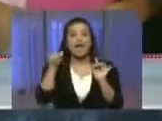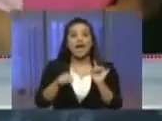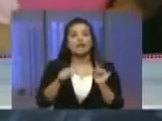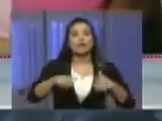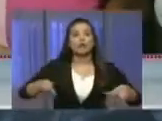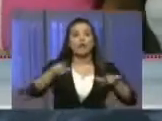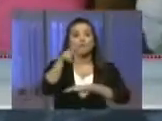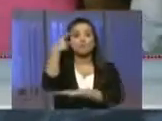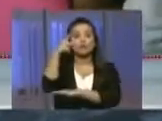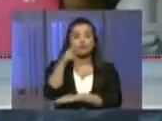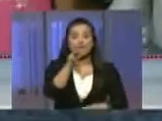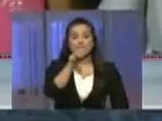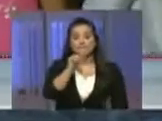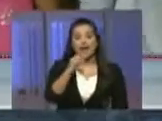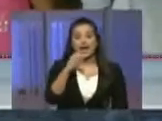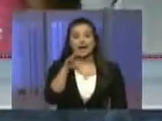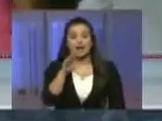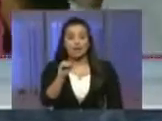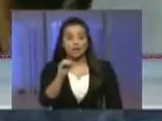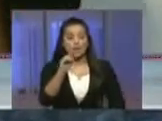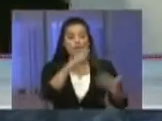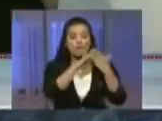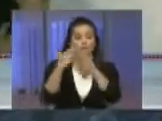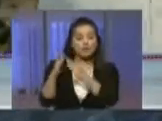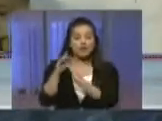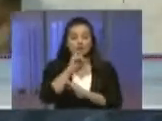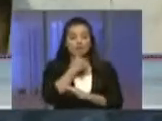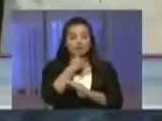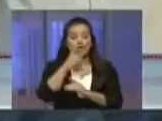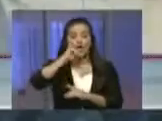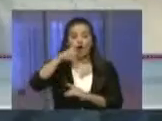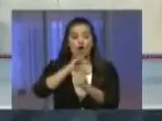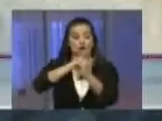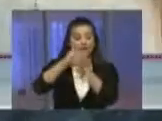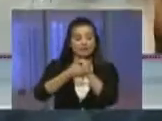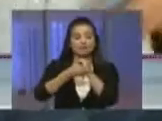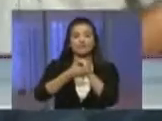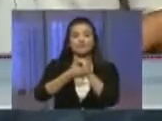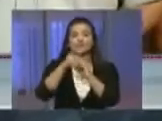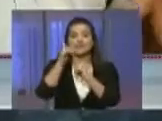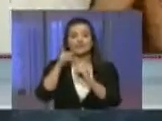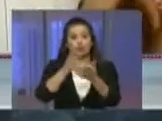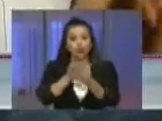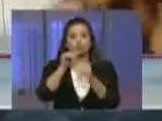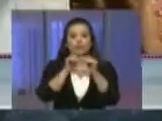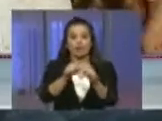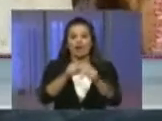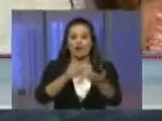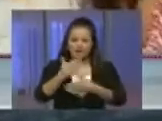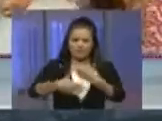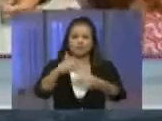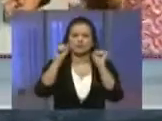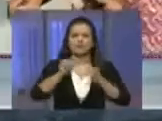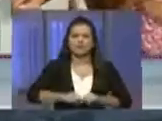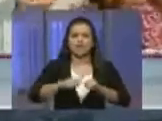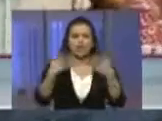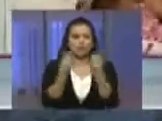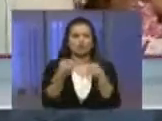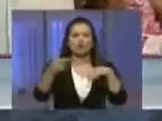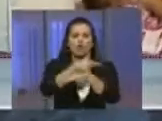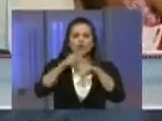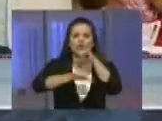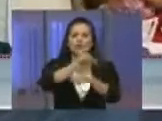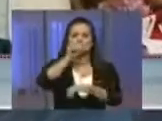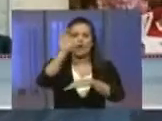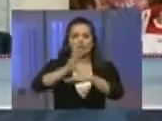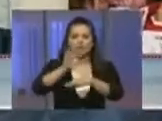macarao comuna Jorge Rodríguez padre señor alcalde sigamos avanzando con el gobierno del Distrito